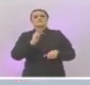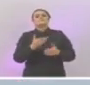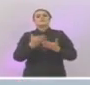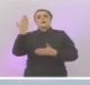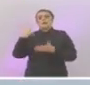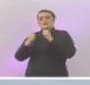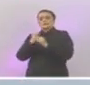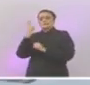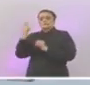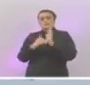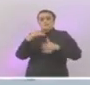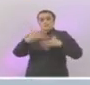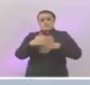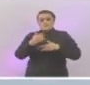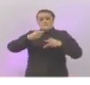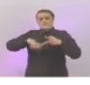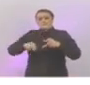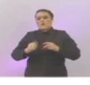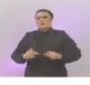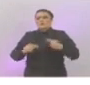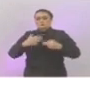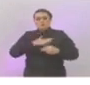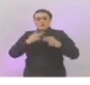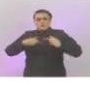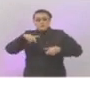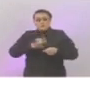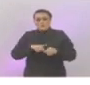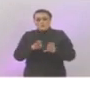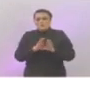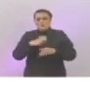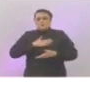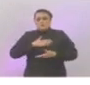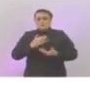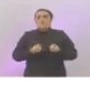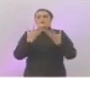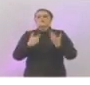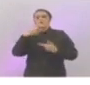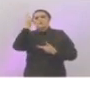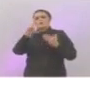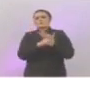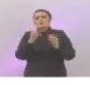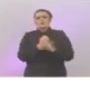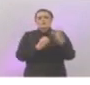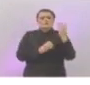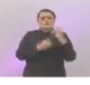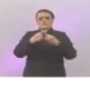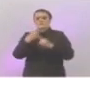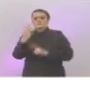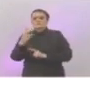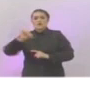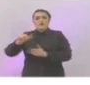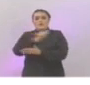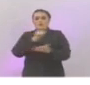en 2015 como un compromiso personal con la publicación de mi declaración 3 de 3, hoy es una obligación